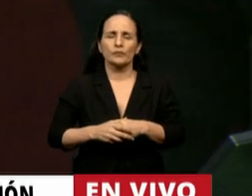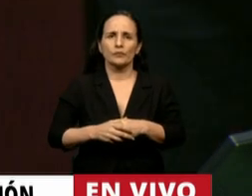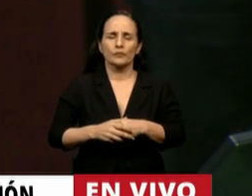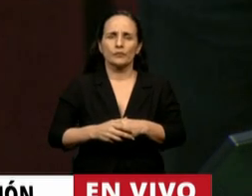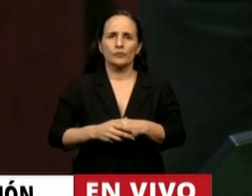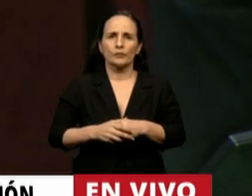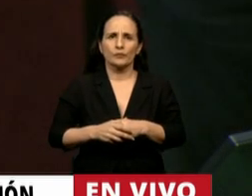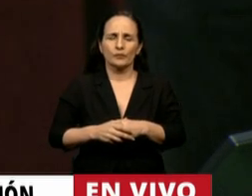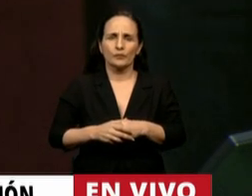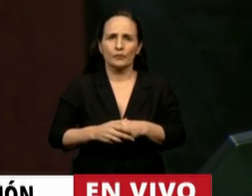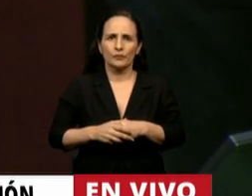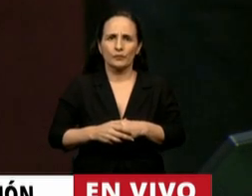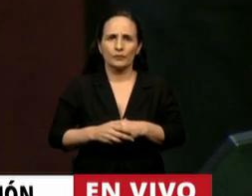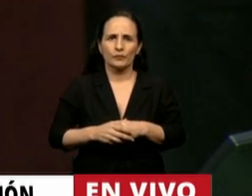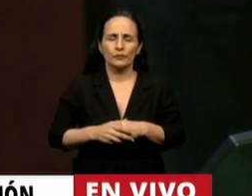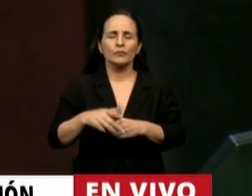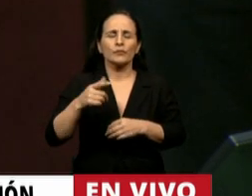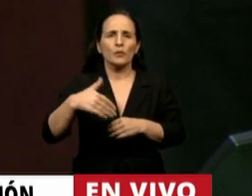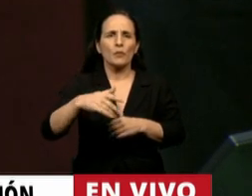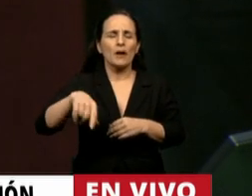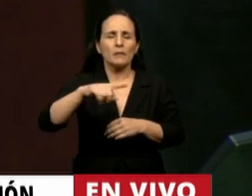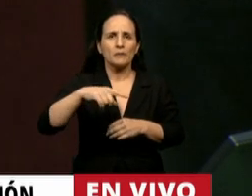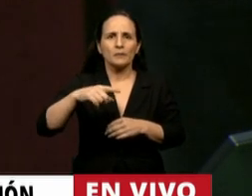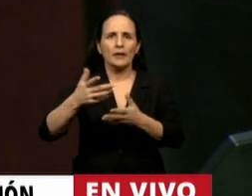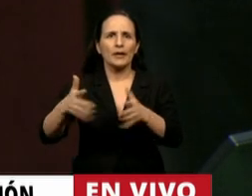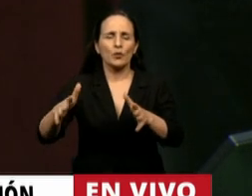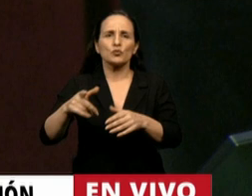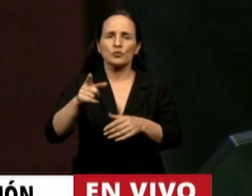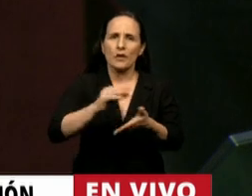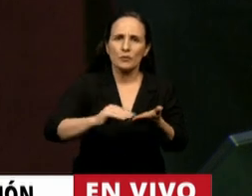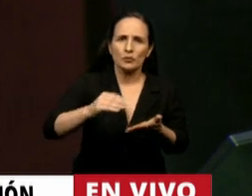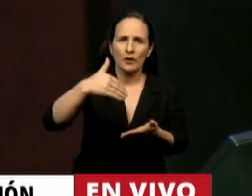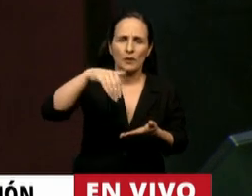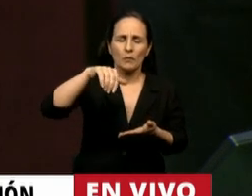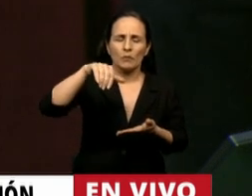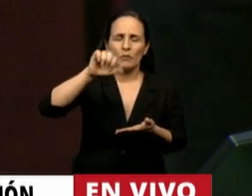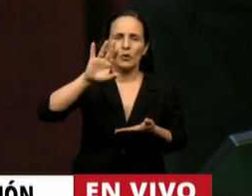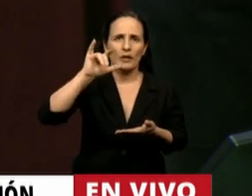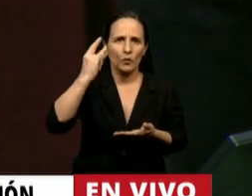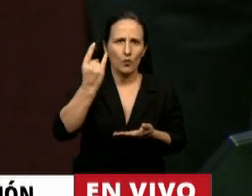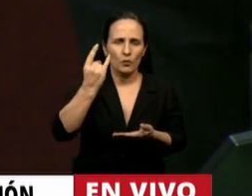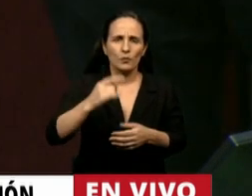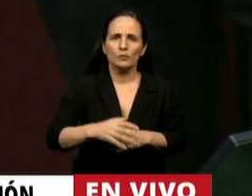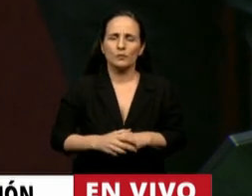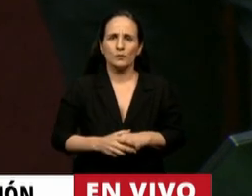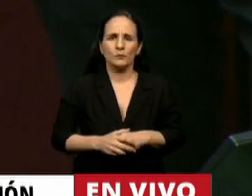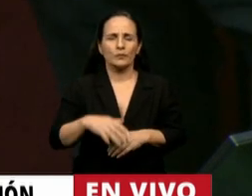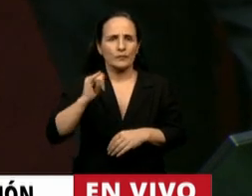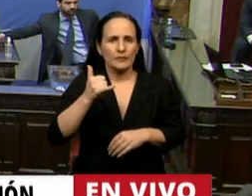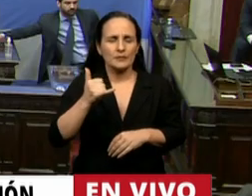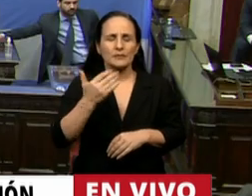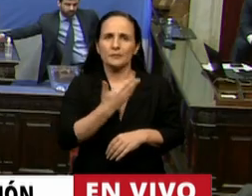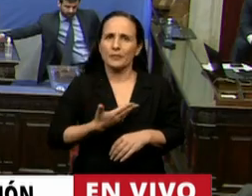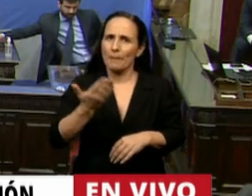en consideración la renuncia diputada Moro sí presidente para solicitarle